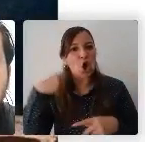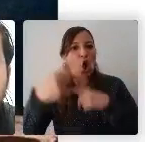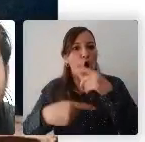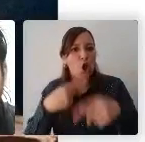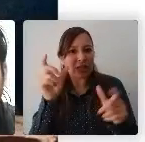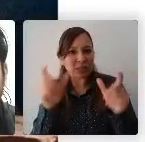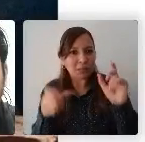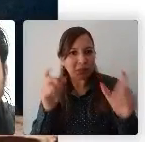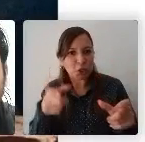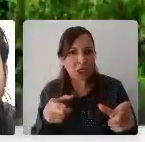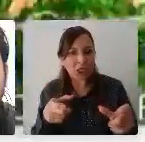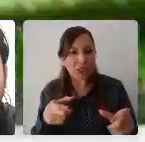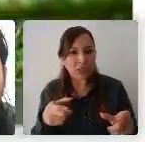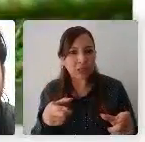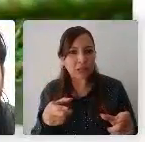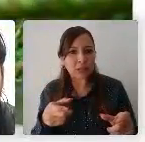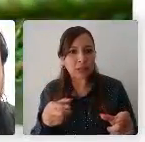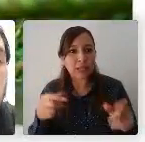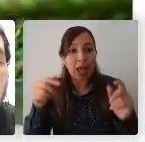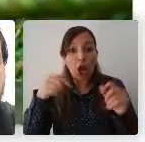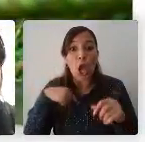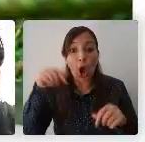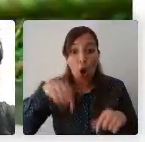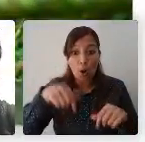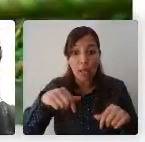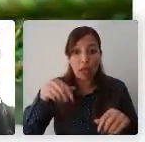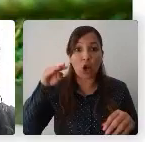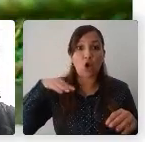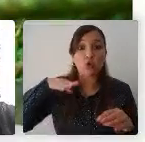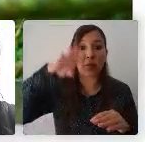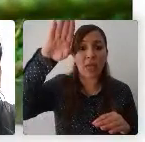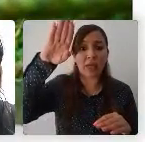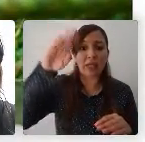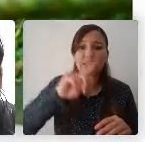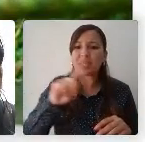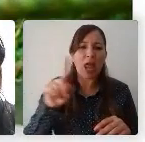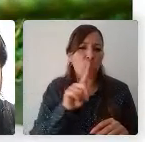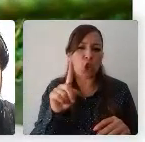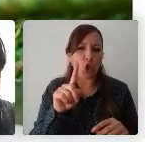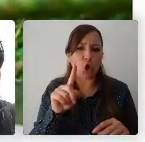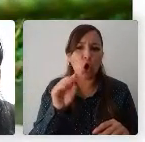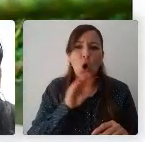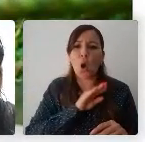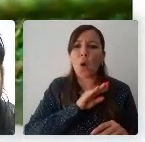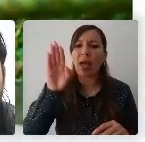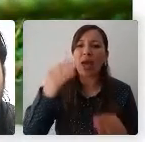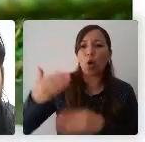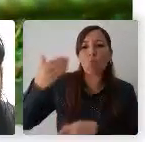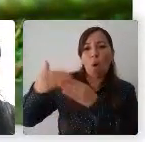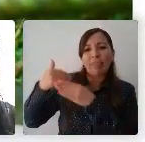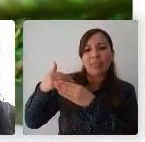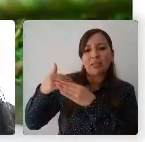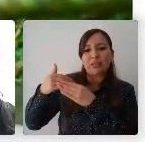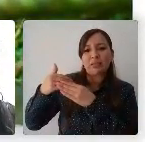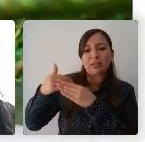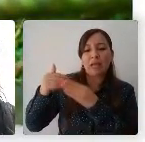los viajes ahora, como mencionaba al inicio, son viajes que ya no van a solamente ser viajes como antes lo hacíamos,